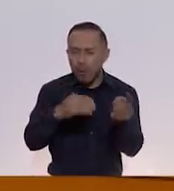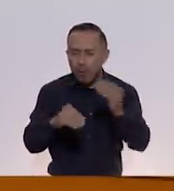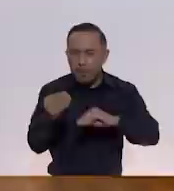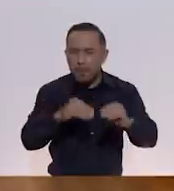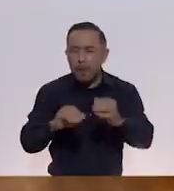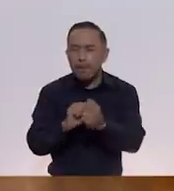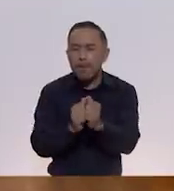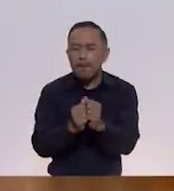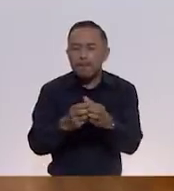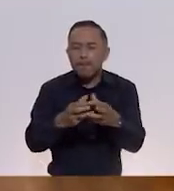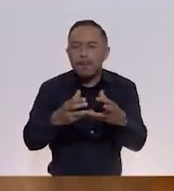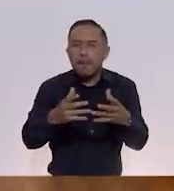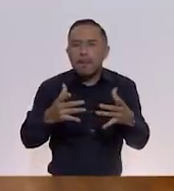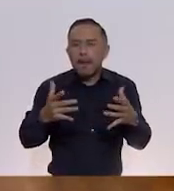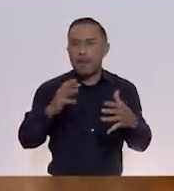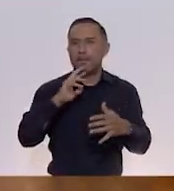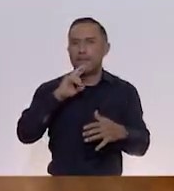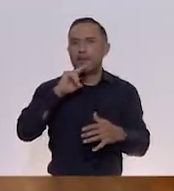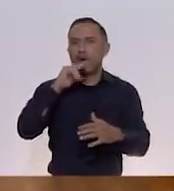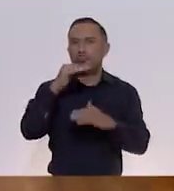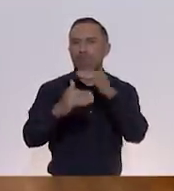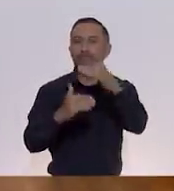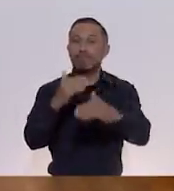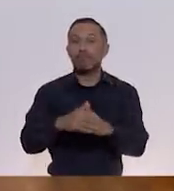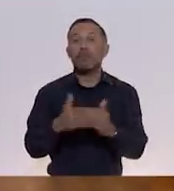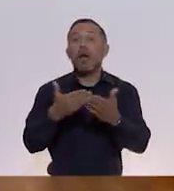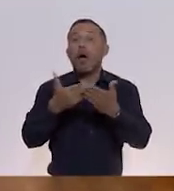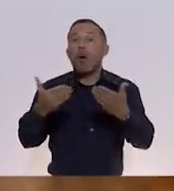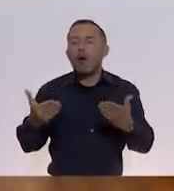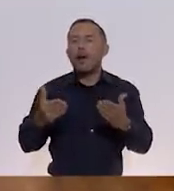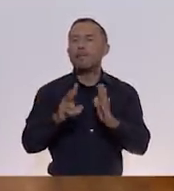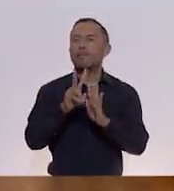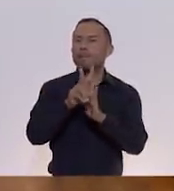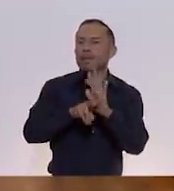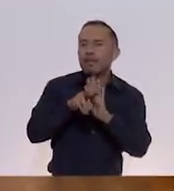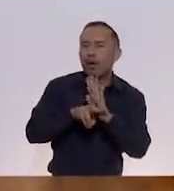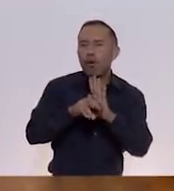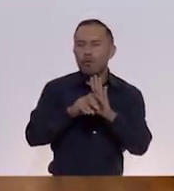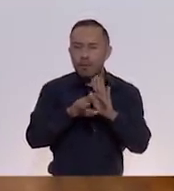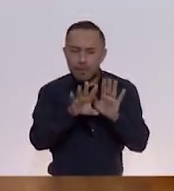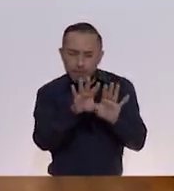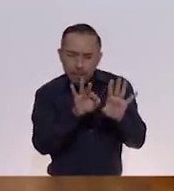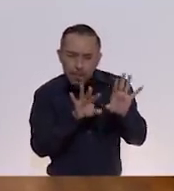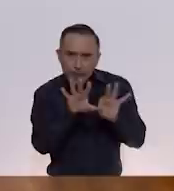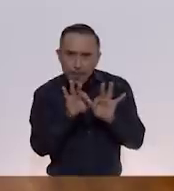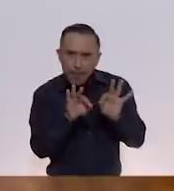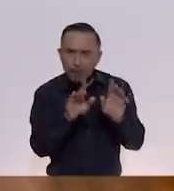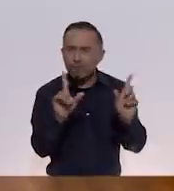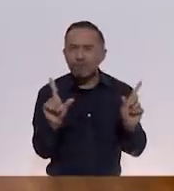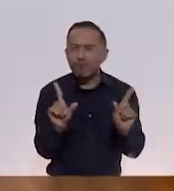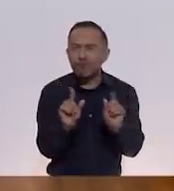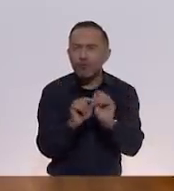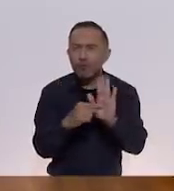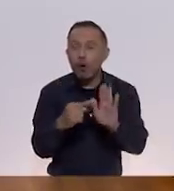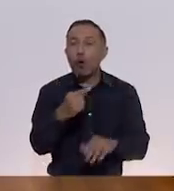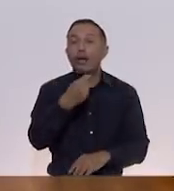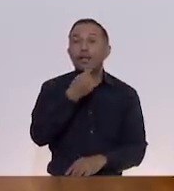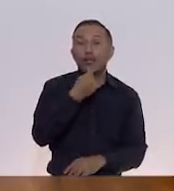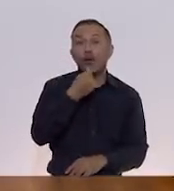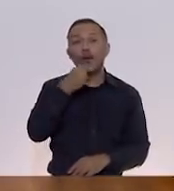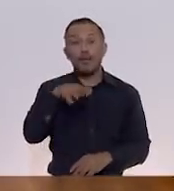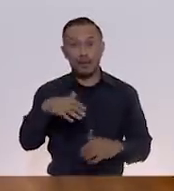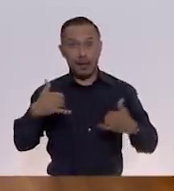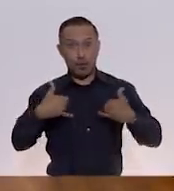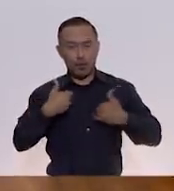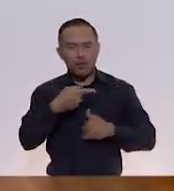mejor. Para eso seleccionamos algunos programas y cápsulas de situaciones que viven otros niños, niñas y